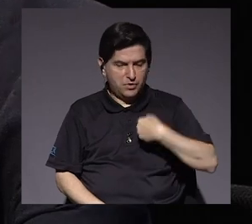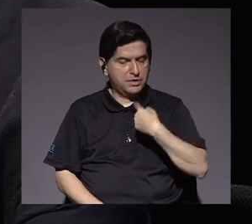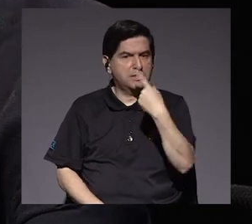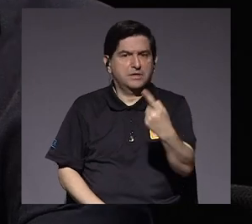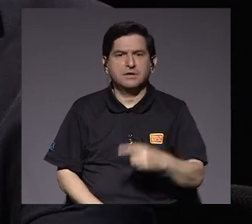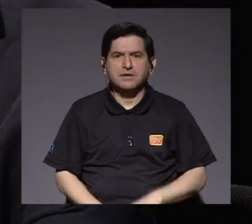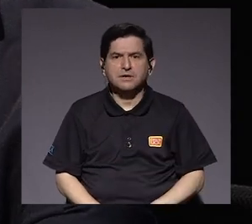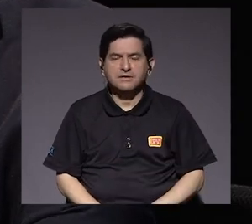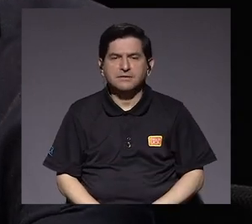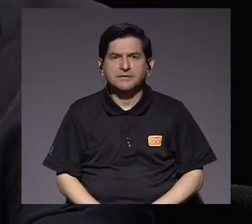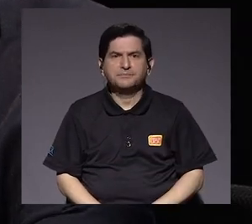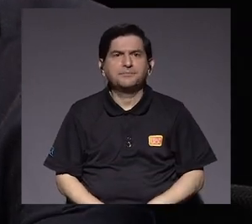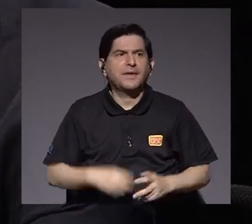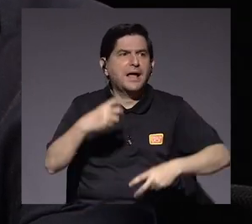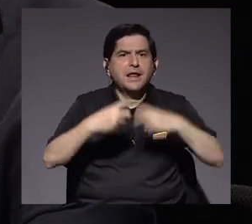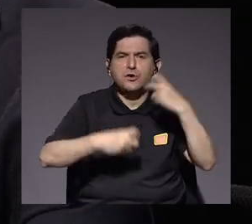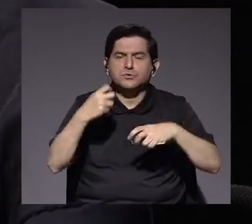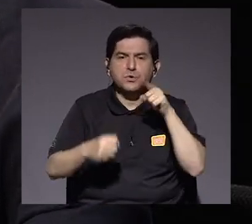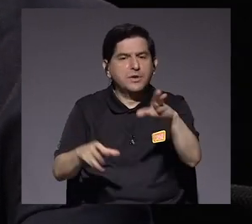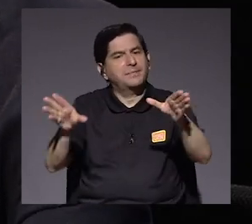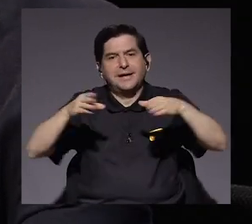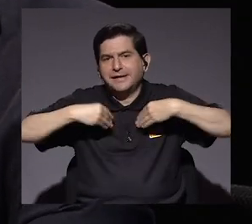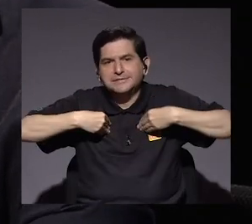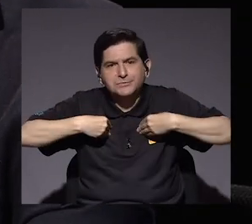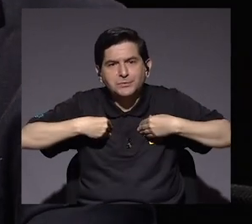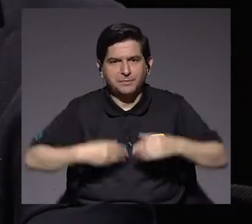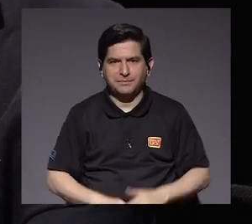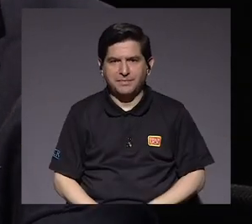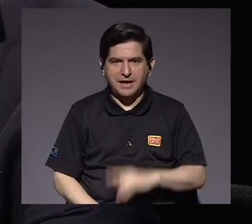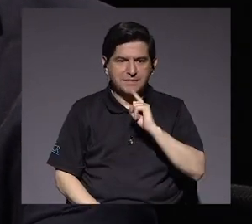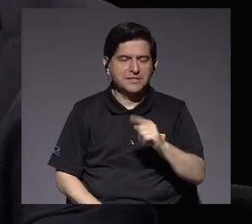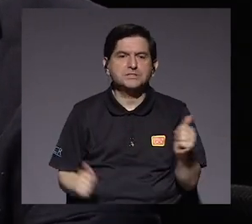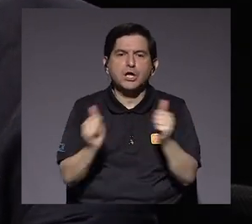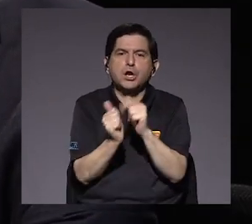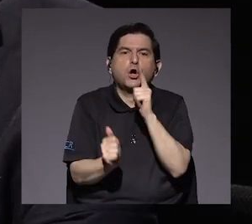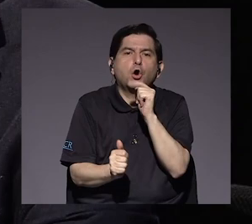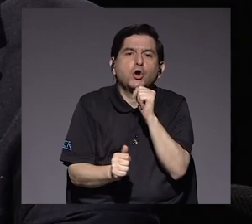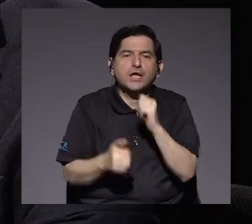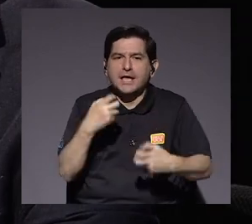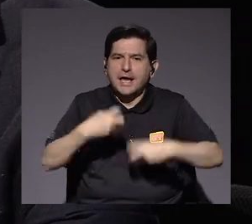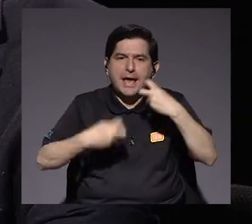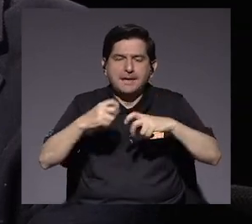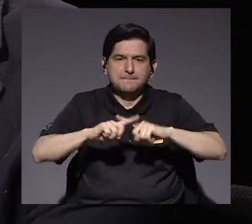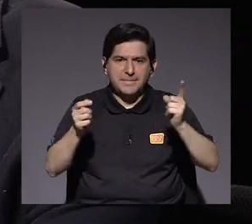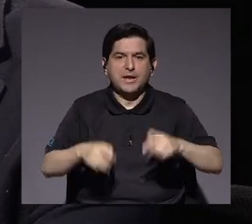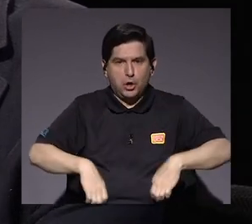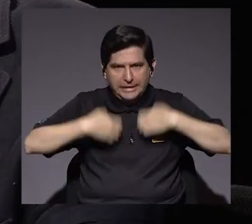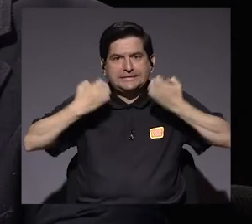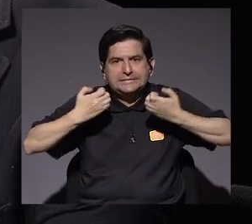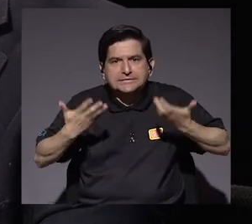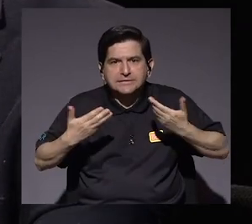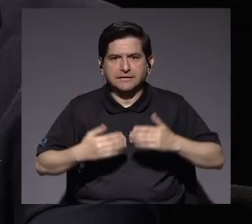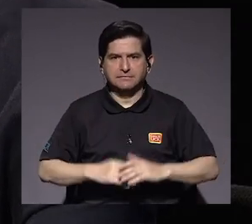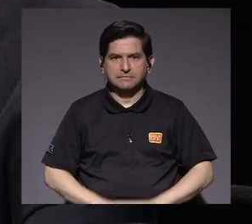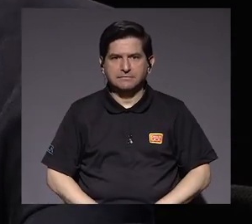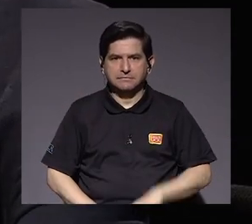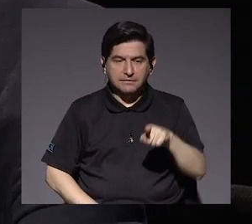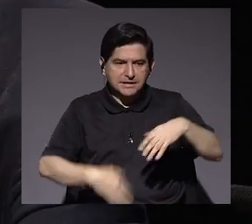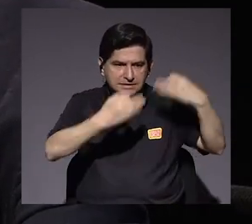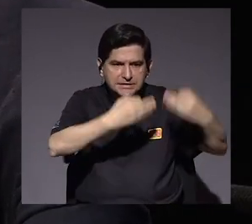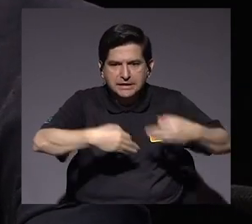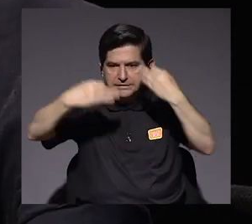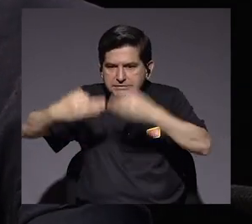yo siempre digo que no, vamos a ver, los problemas los tenés que asumir, lo que tenés que decir es con quién querés los problemas, pero problemas hay. Entonces,